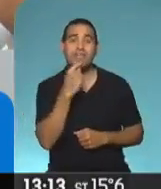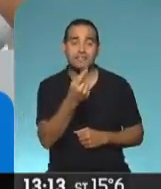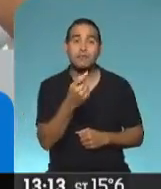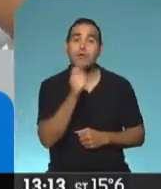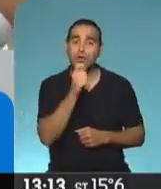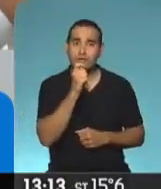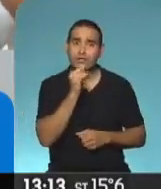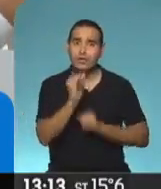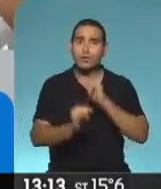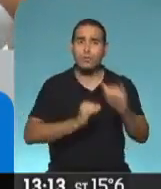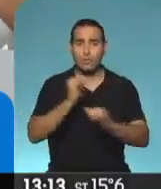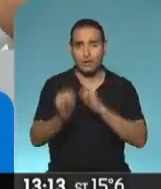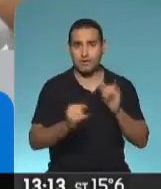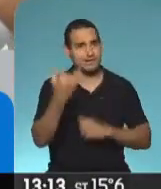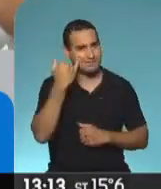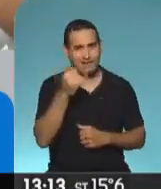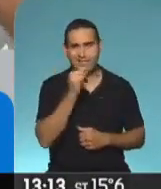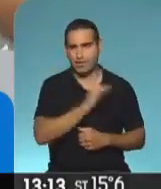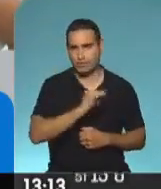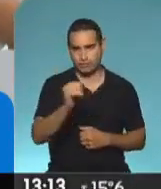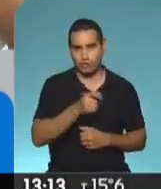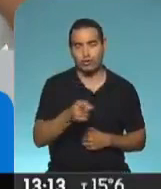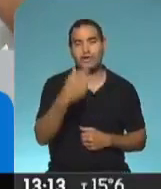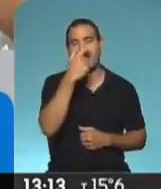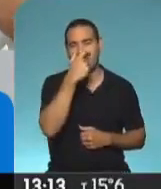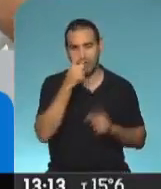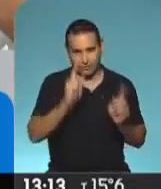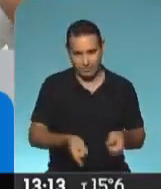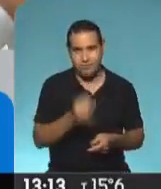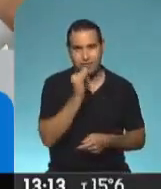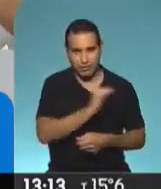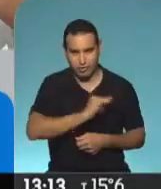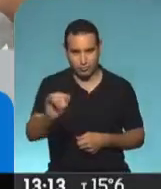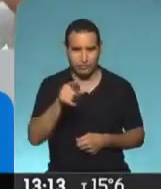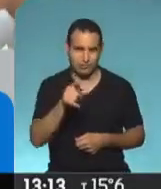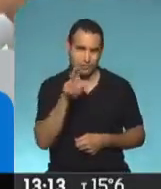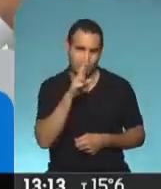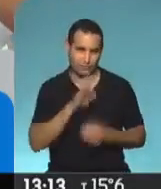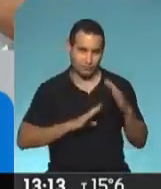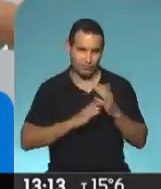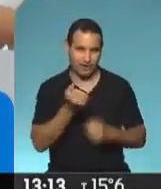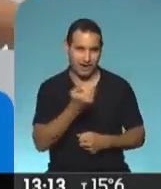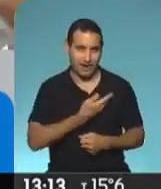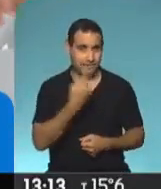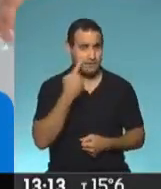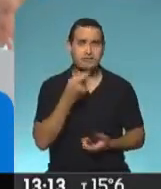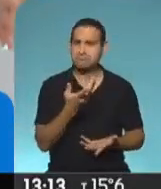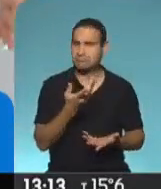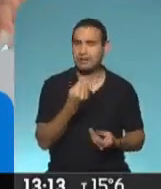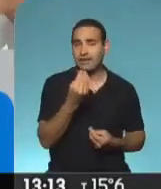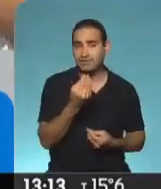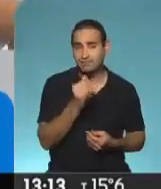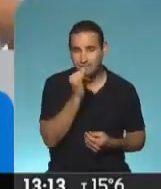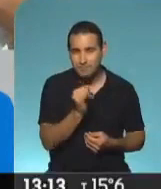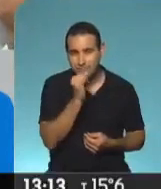a conocer esta causa, que se presentó, la denuncia la presentó también Camaño, interventora de la AFI, el viernes, que es, contábamos